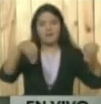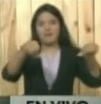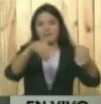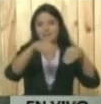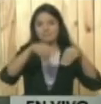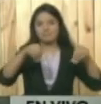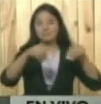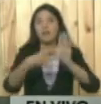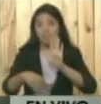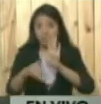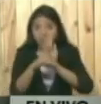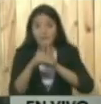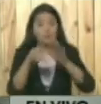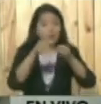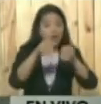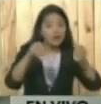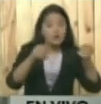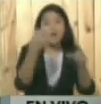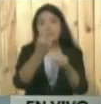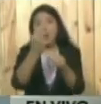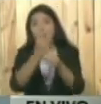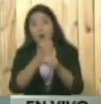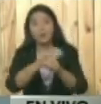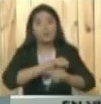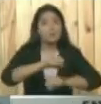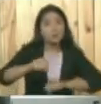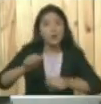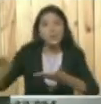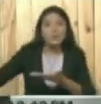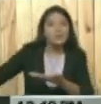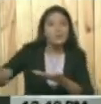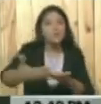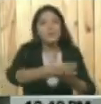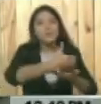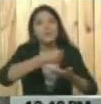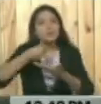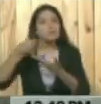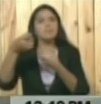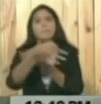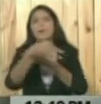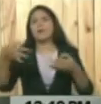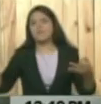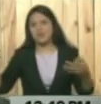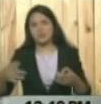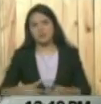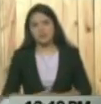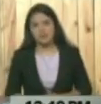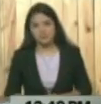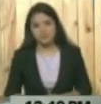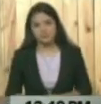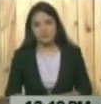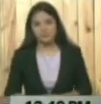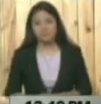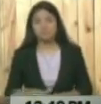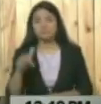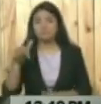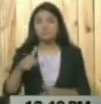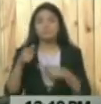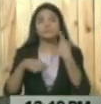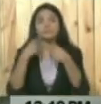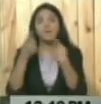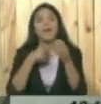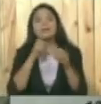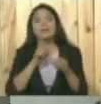El derecho a la tierra y la función social de la tierra, recogida de manera perfecta, pudiéramos decir, por esta declaración de